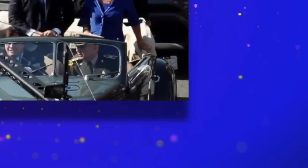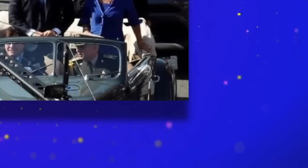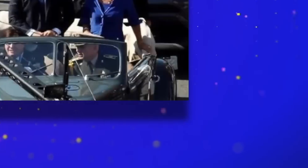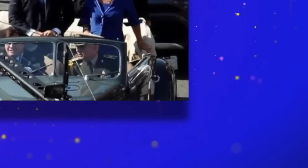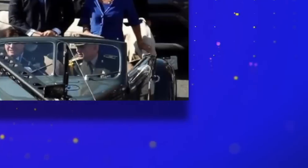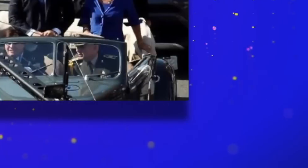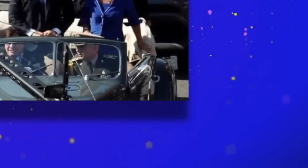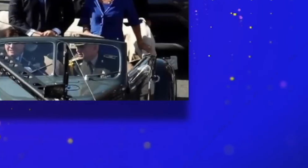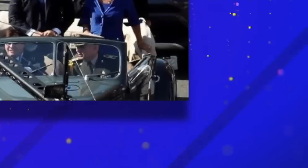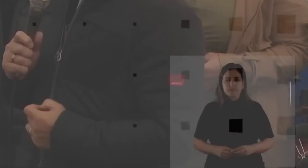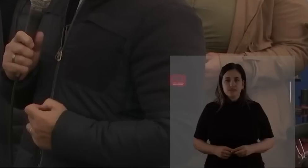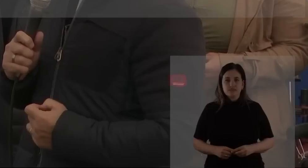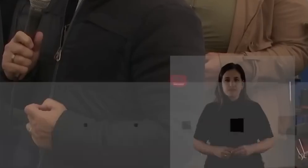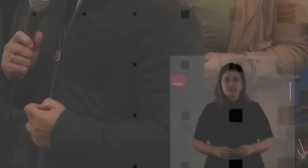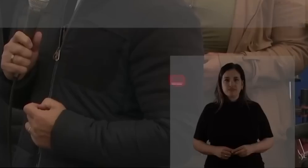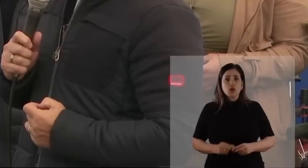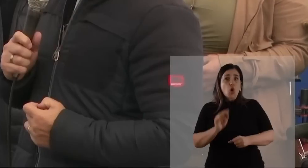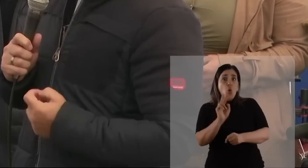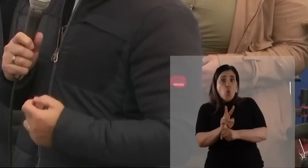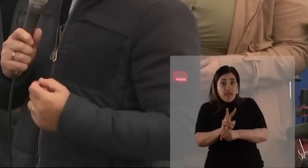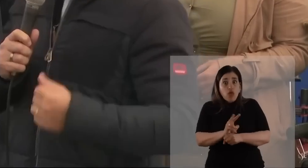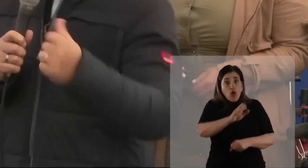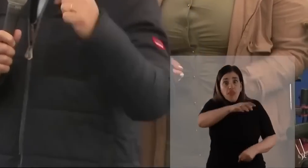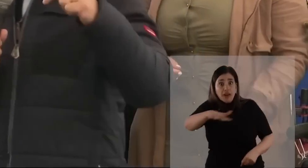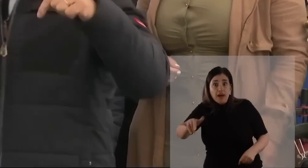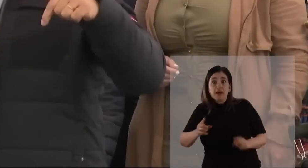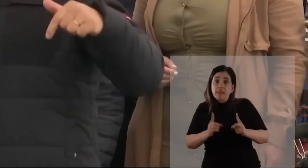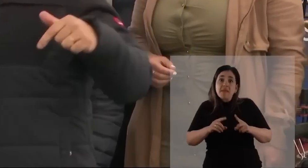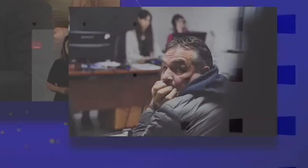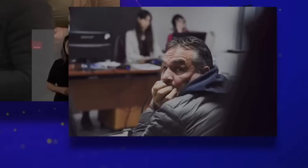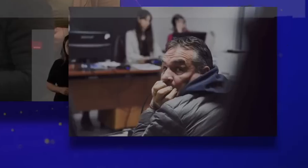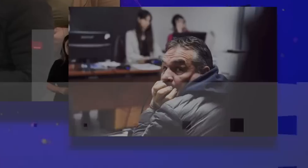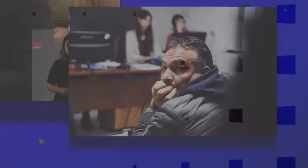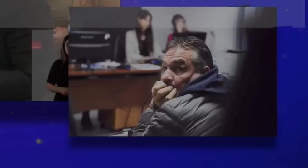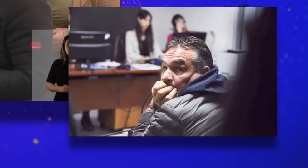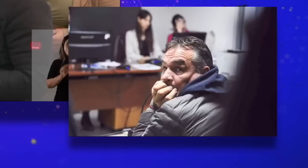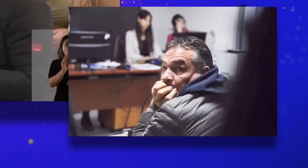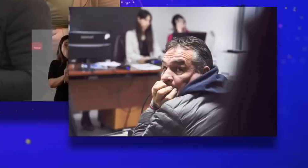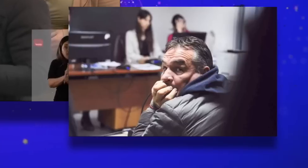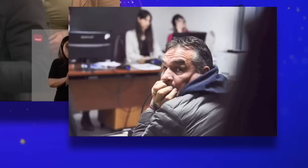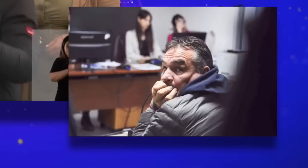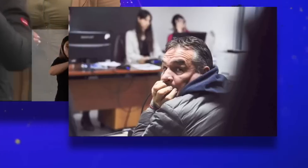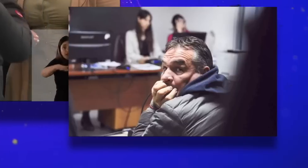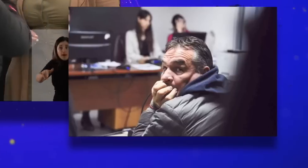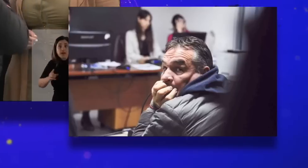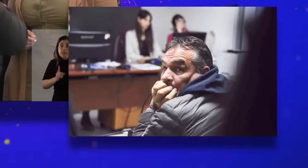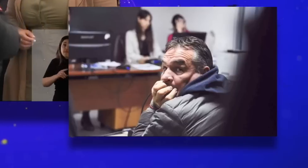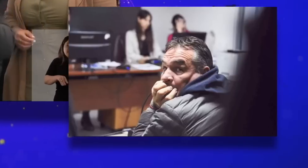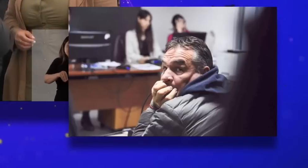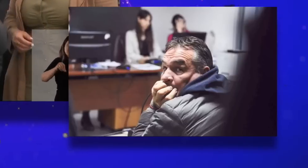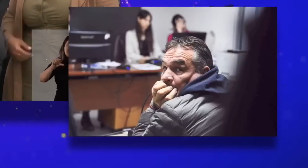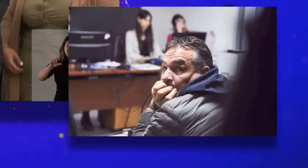derechista las nuevas revelaciones ponen a prueba toda capacidad de asombro desde que se reveló la vinculación del hombre de extrema confianza del presidente